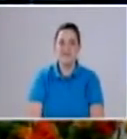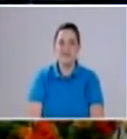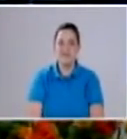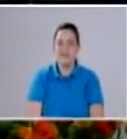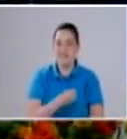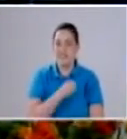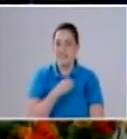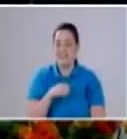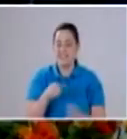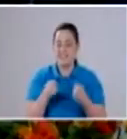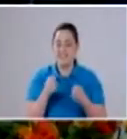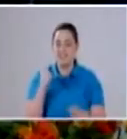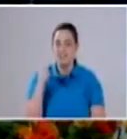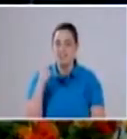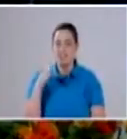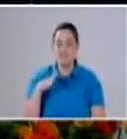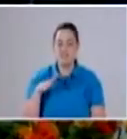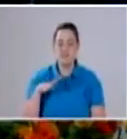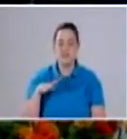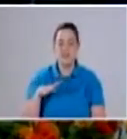¿Quiere que hagamos una prueba?